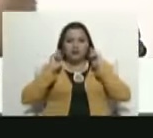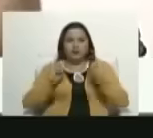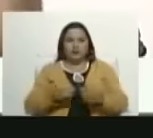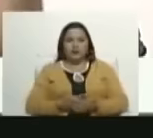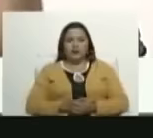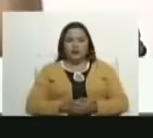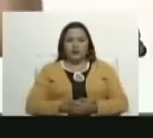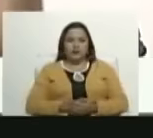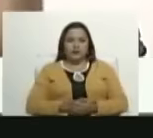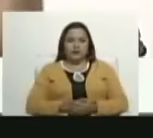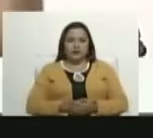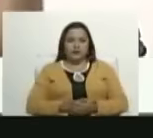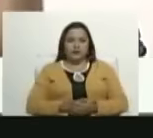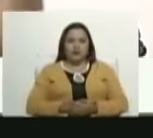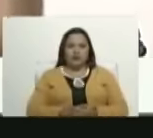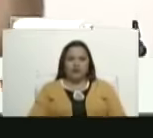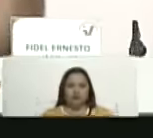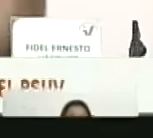significado.